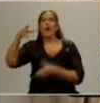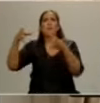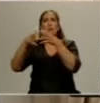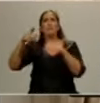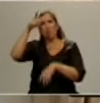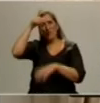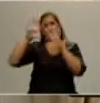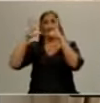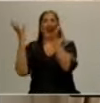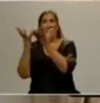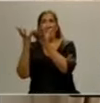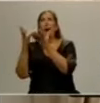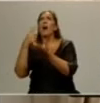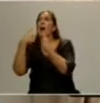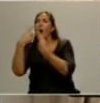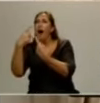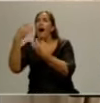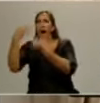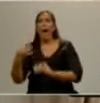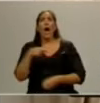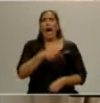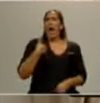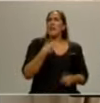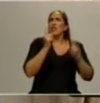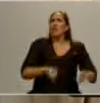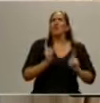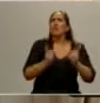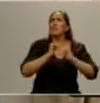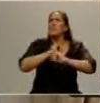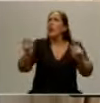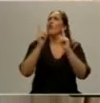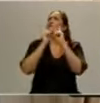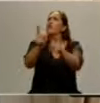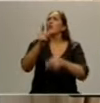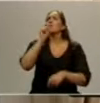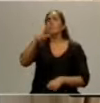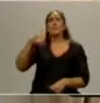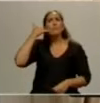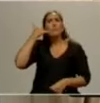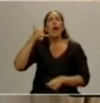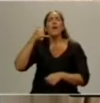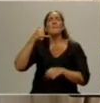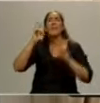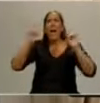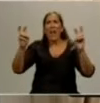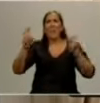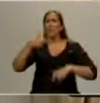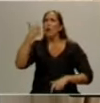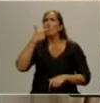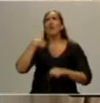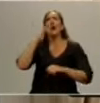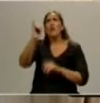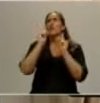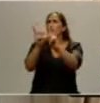la Argentina la que sostuvo siempre la vigencia de esas alertas rojas que parecían constituir el meollo de